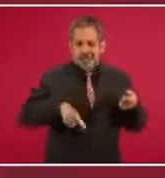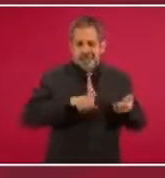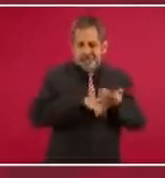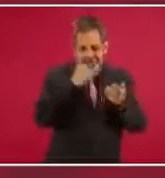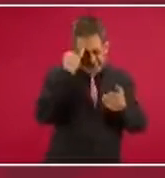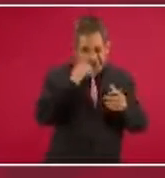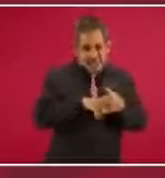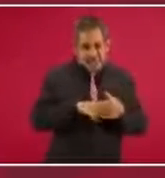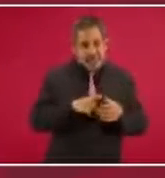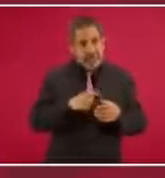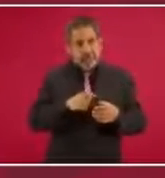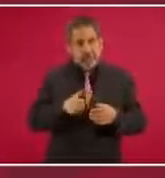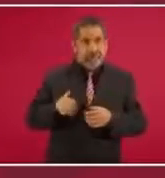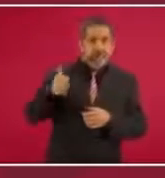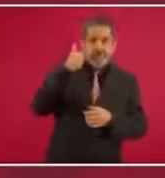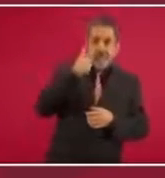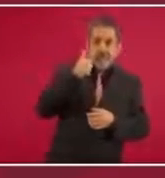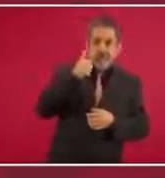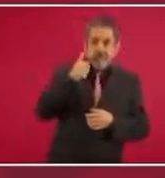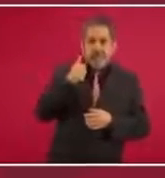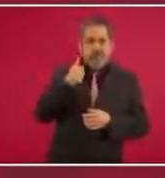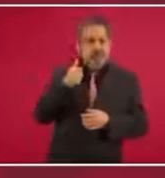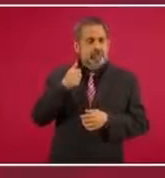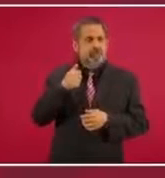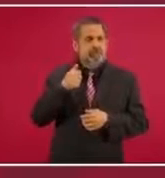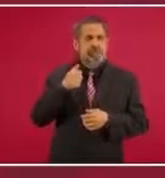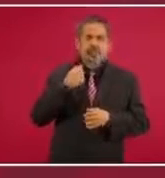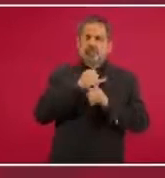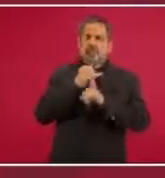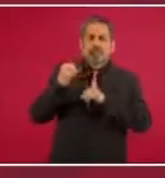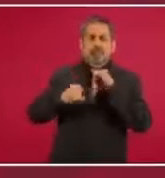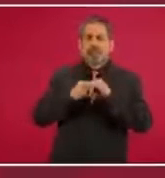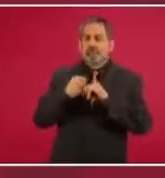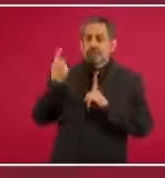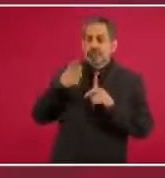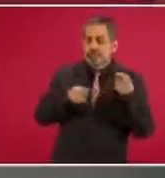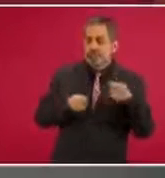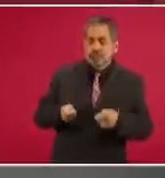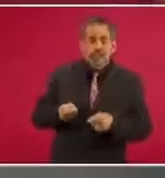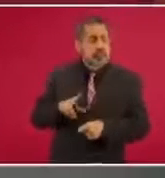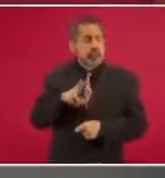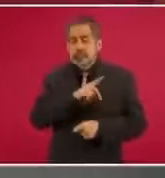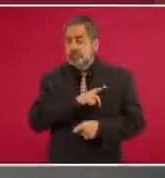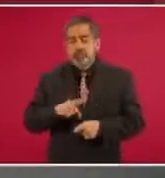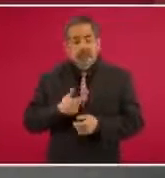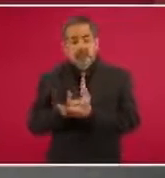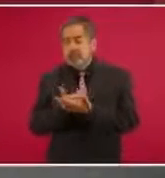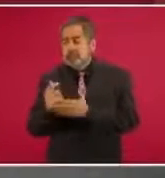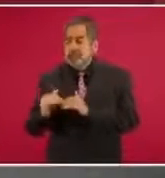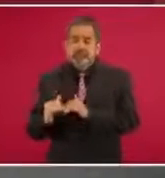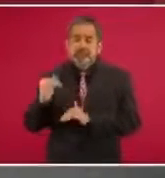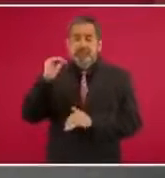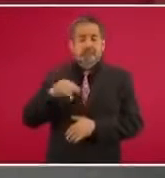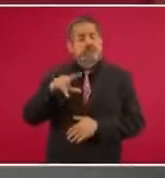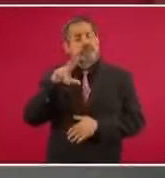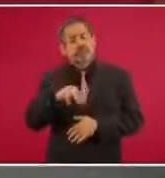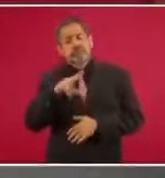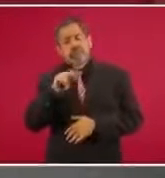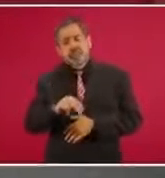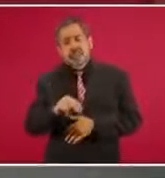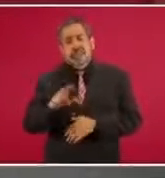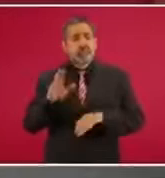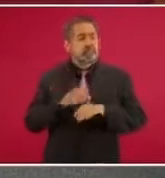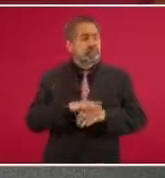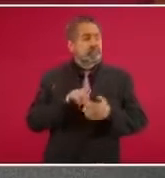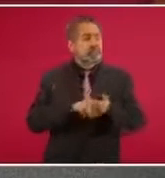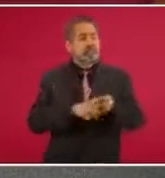por órdenes de los organismos financieros internacionales que no había que aumentar el salario porque se